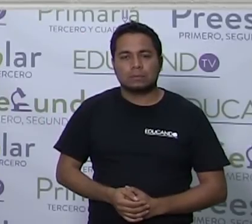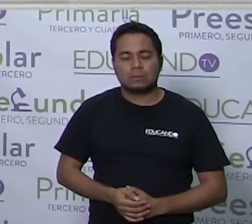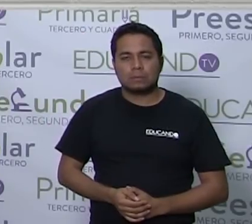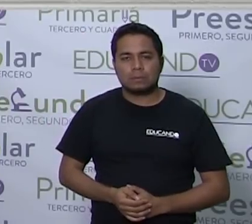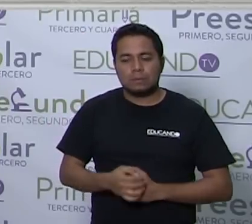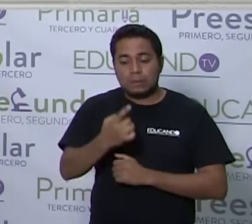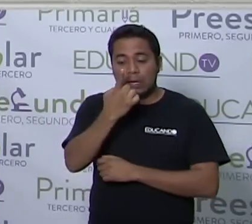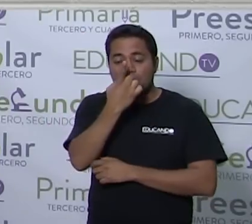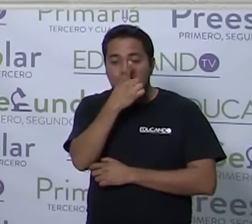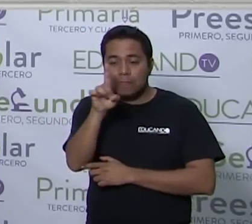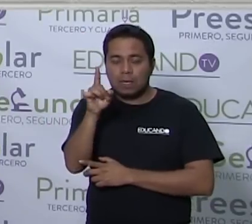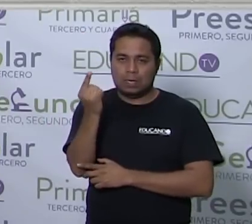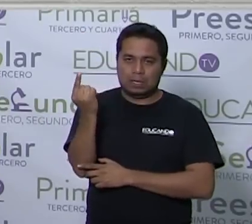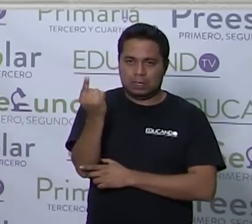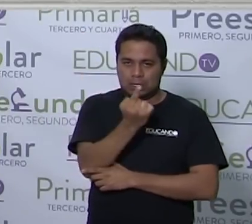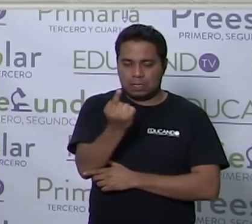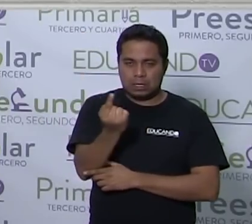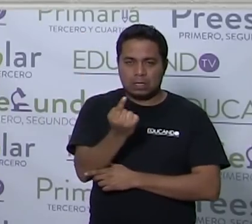de que un lobo